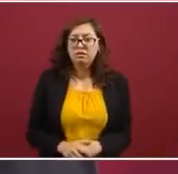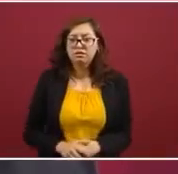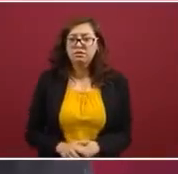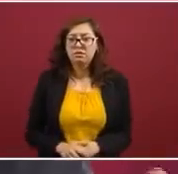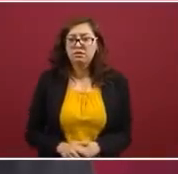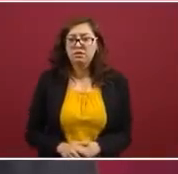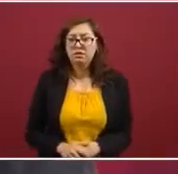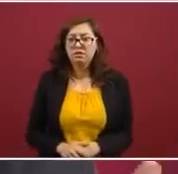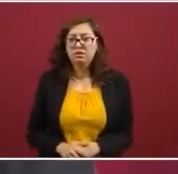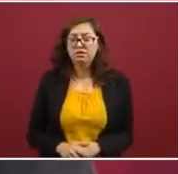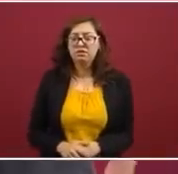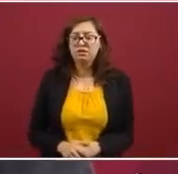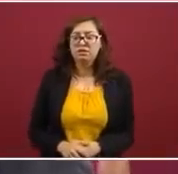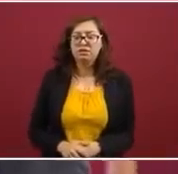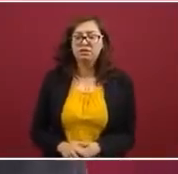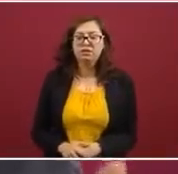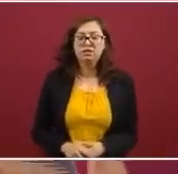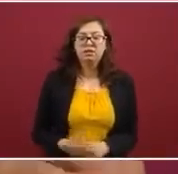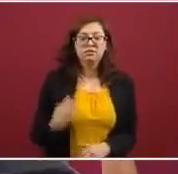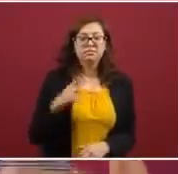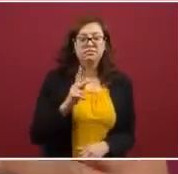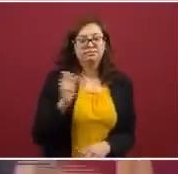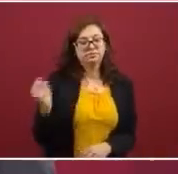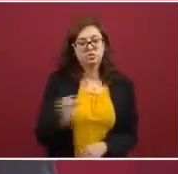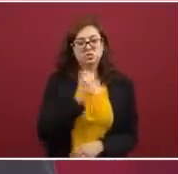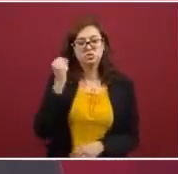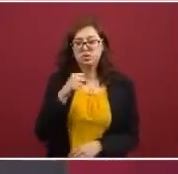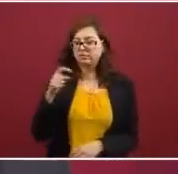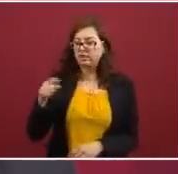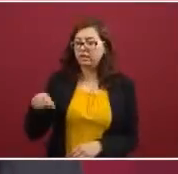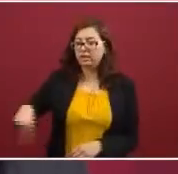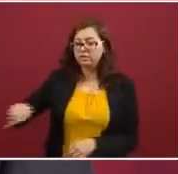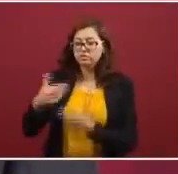quedó el 80% del potencial petrolero